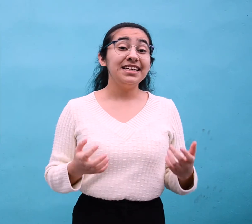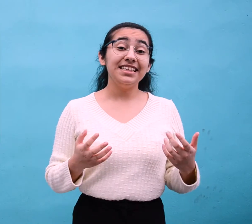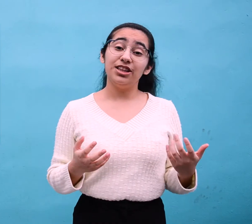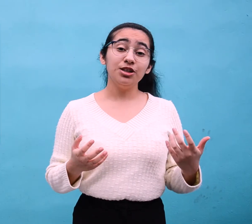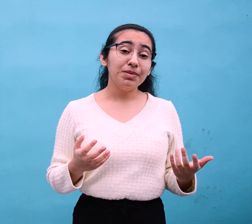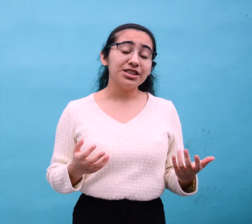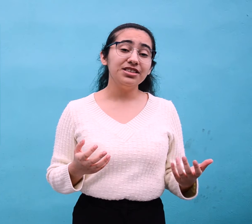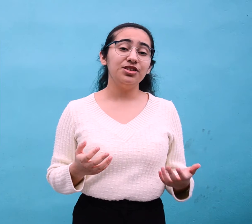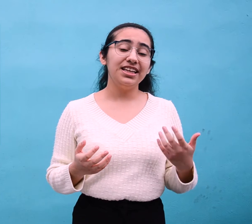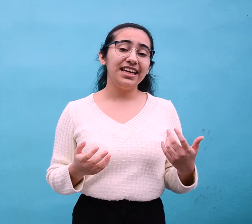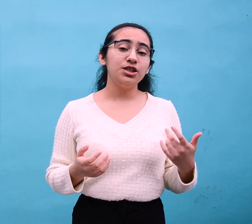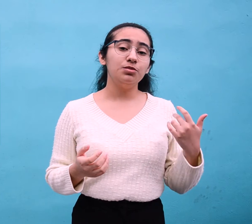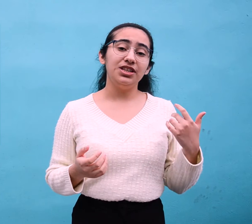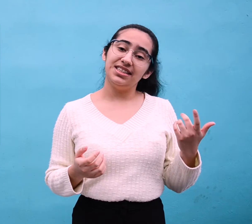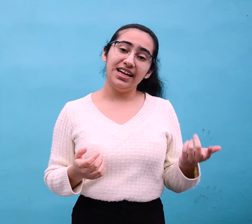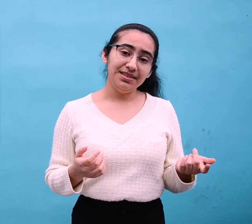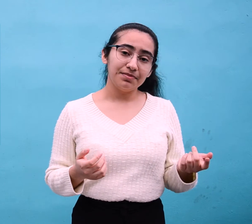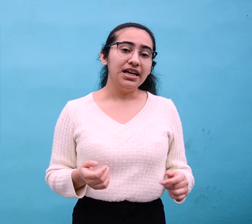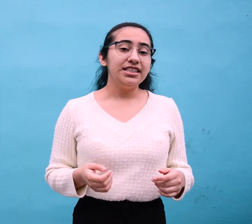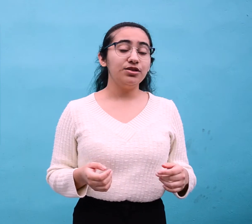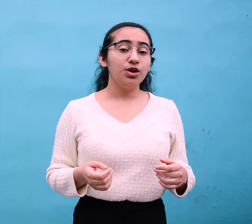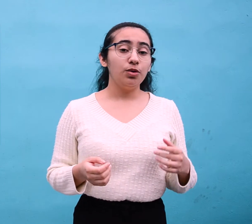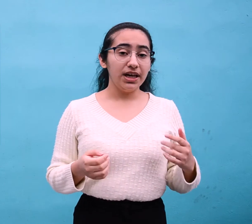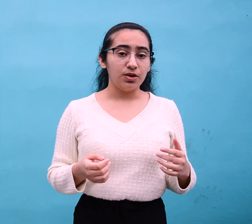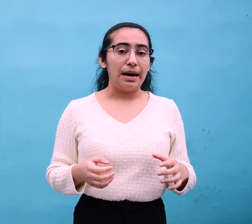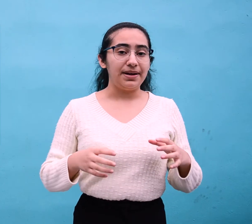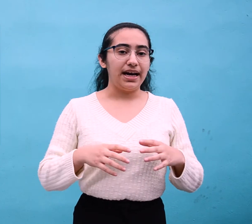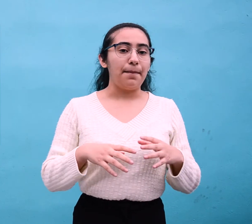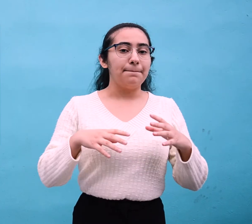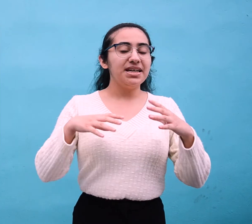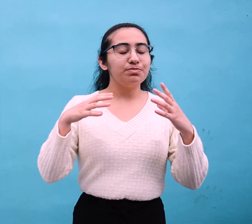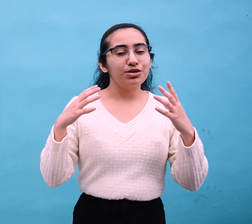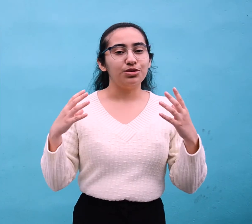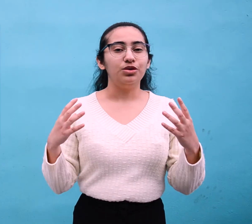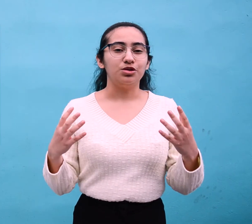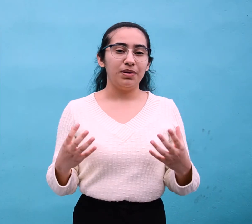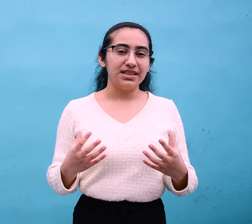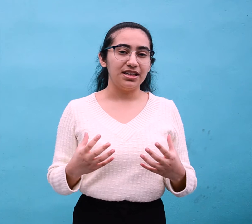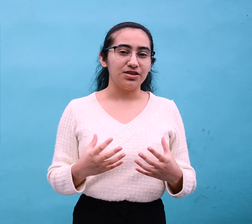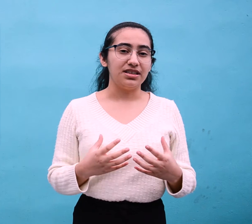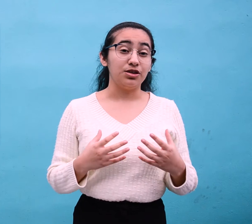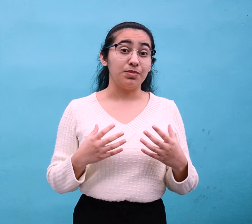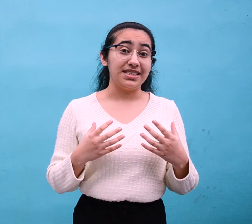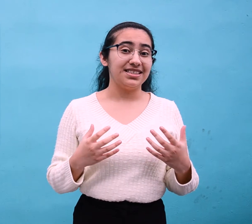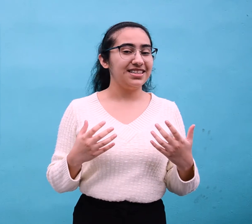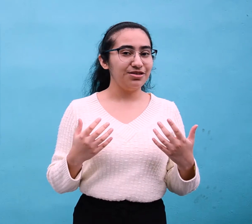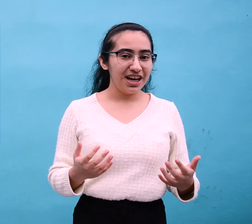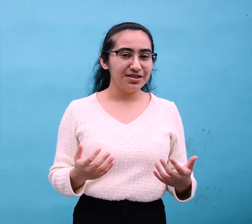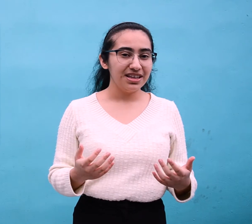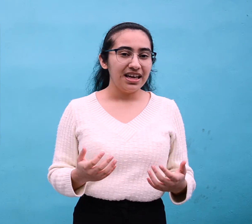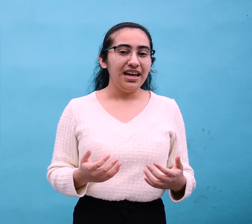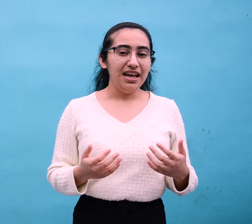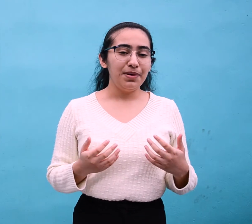siguiendo los pasos de los líderes como israel si nuestro gobierno aplicara más protocolos parecidos de los países